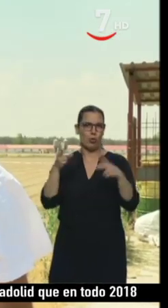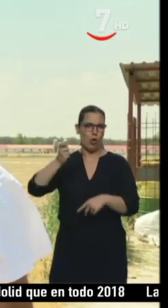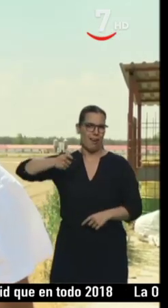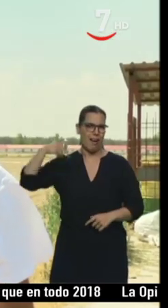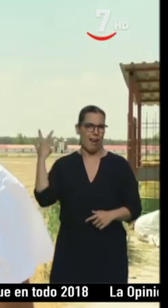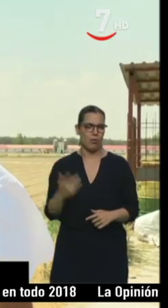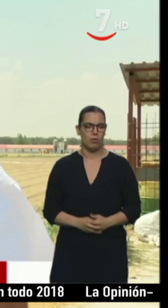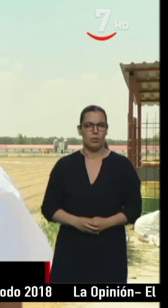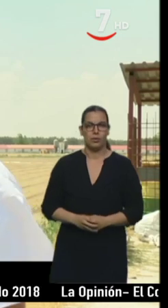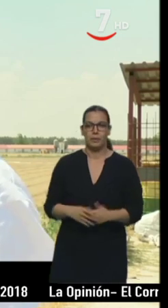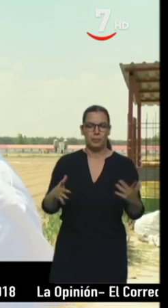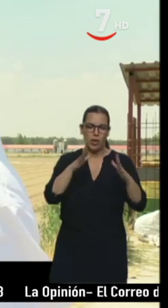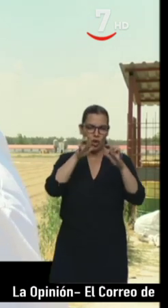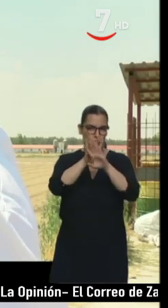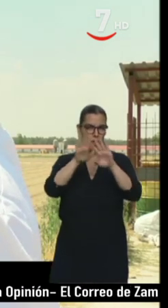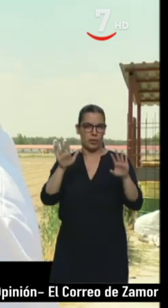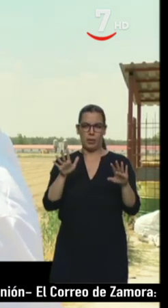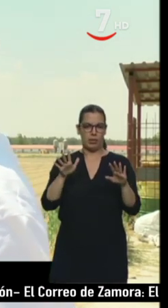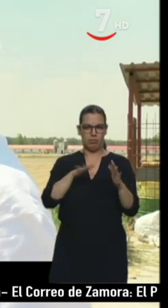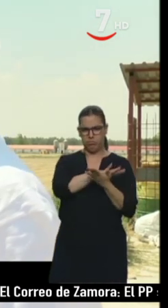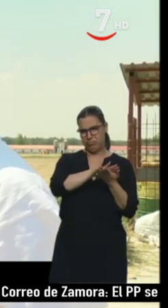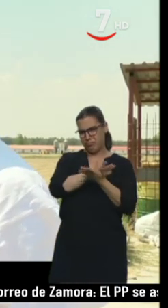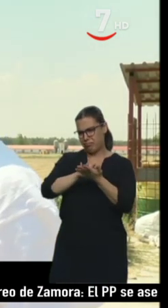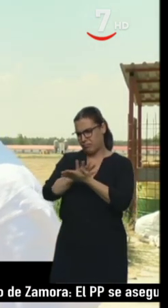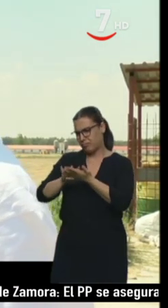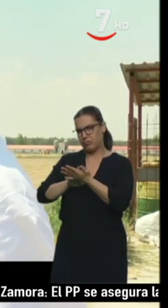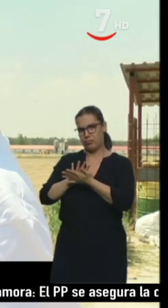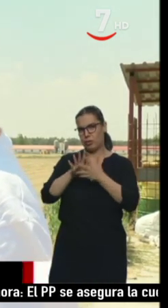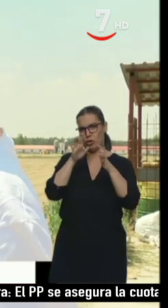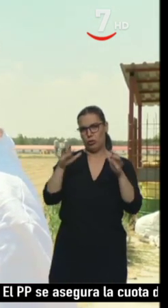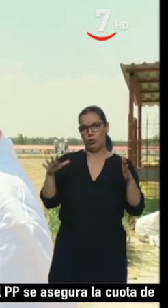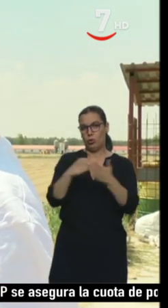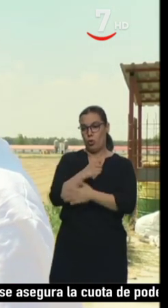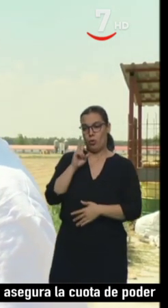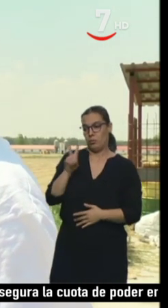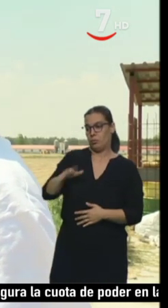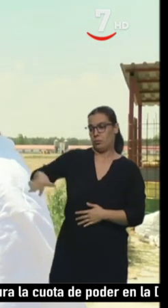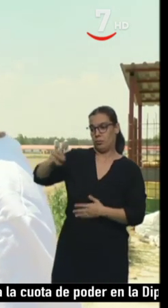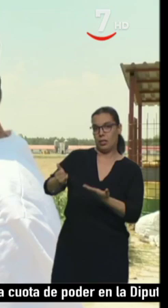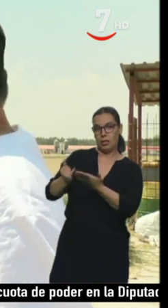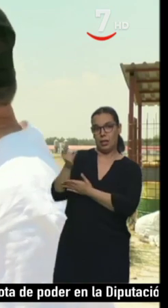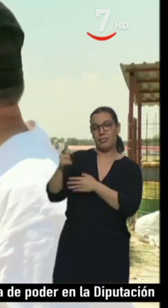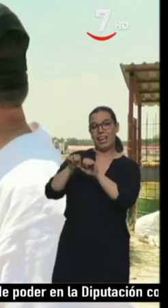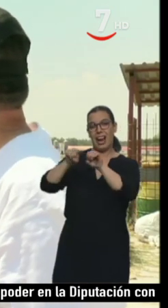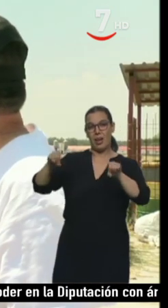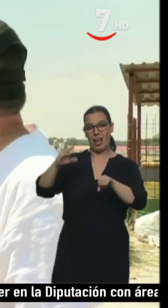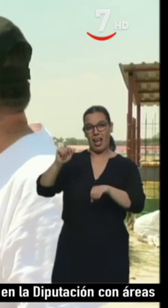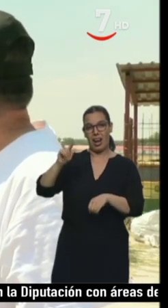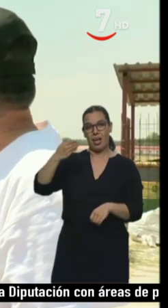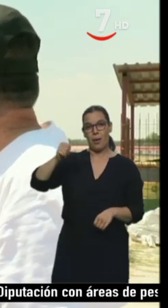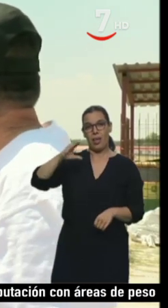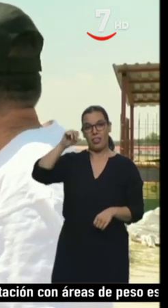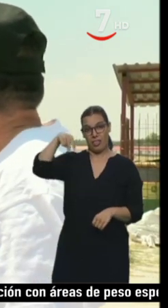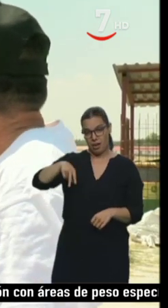desastrosos, desastrosos. Nos arrasó todos los cultivos. Aquí tenemos una finca que estaba de calabacín